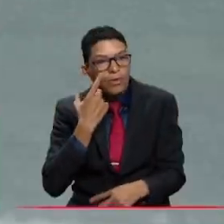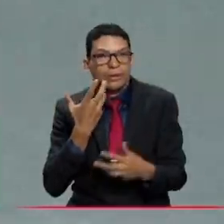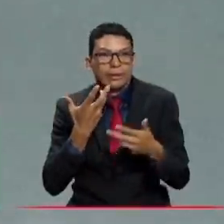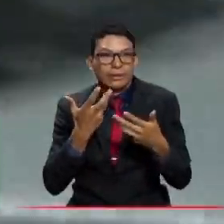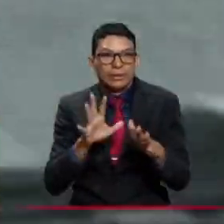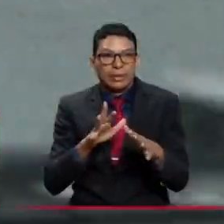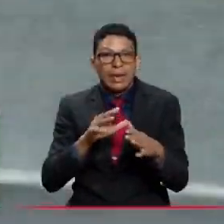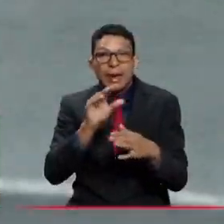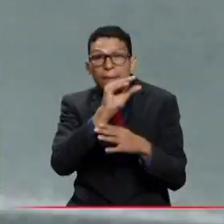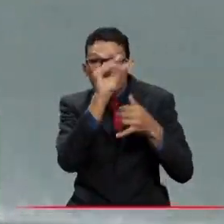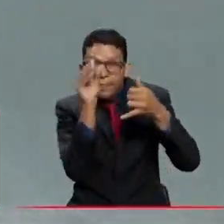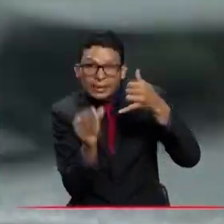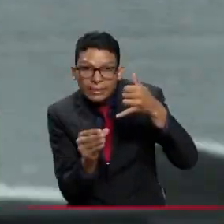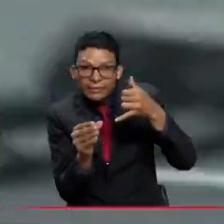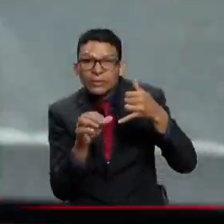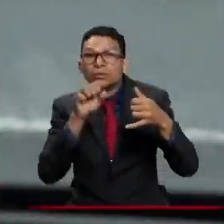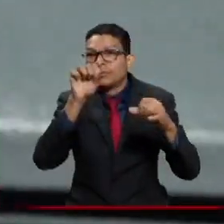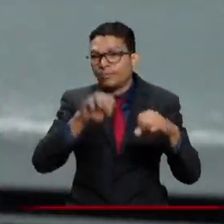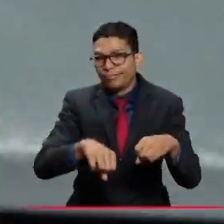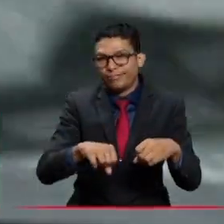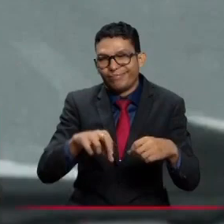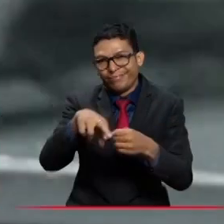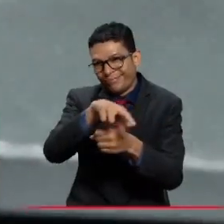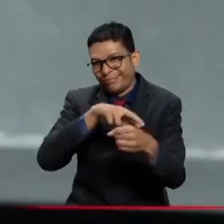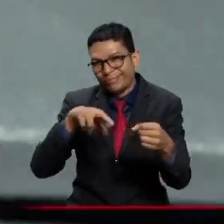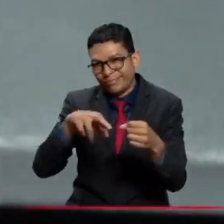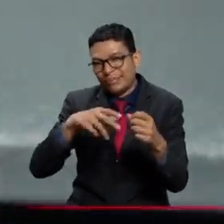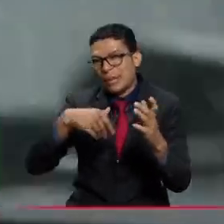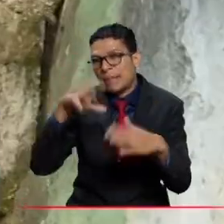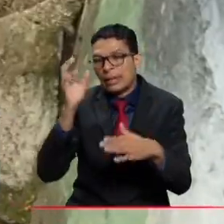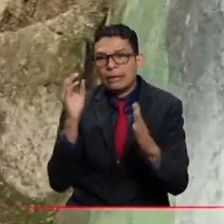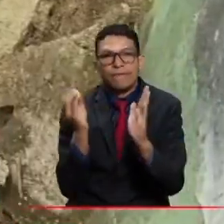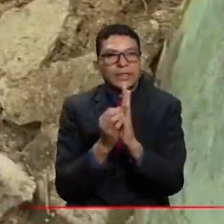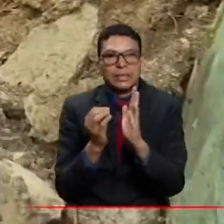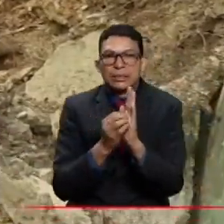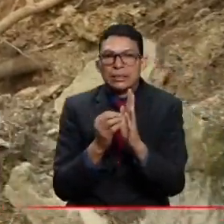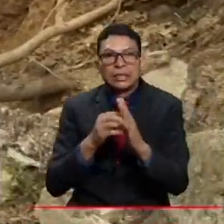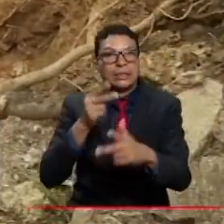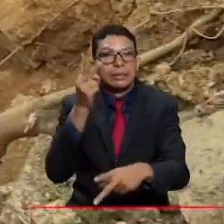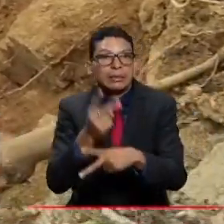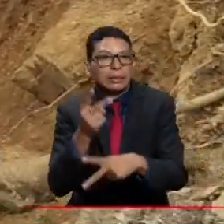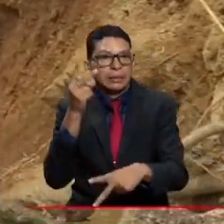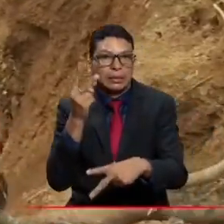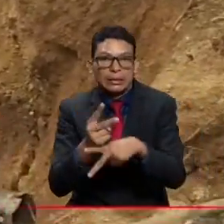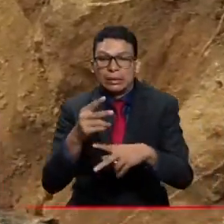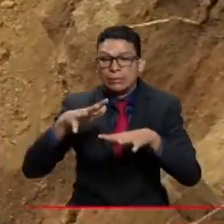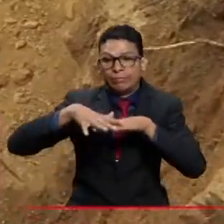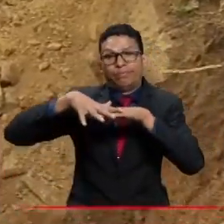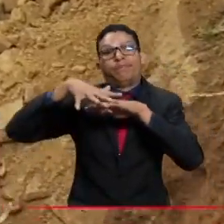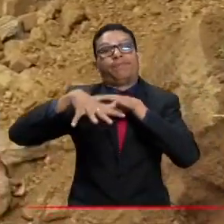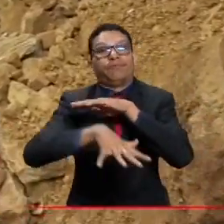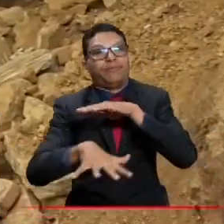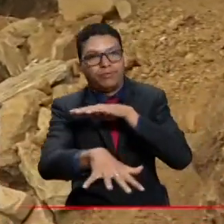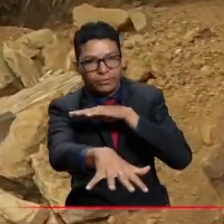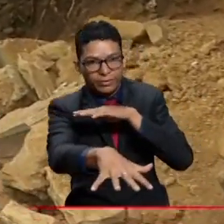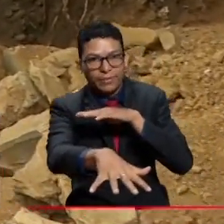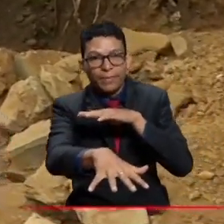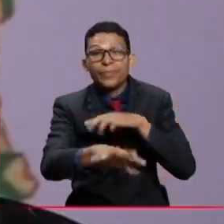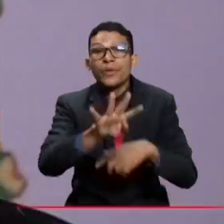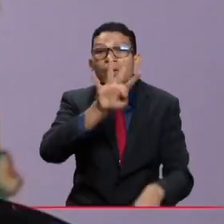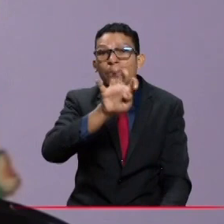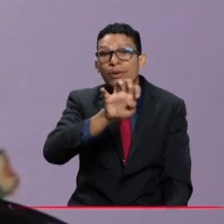la región pacífica, que fue la región que constantemente ha tenido alertas de deslizamientos durante el Niño, y